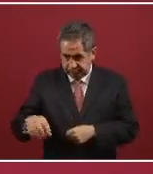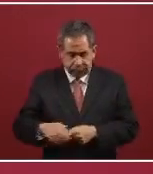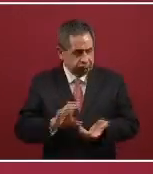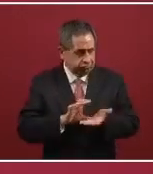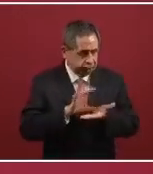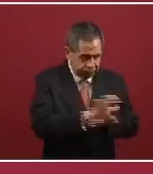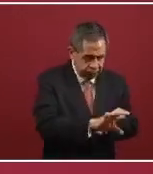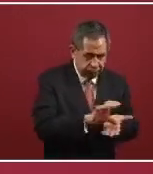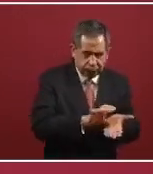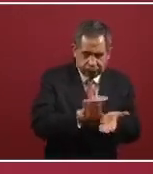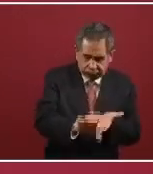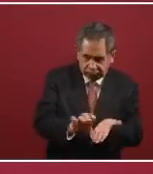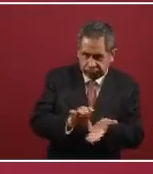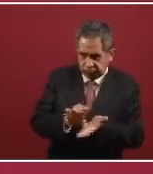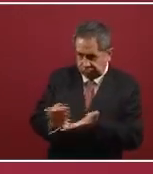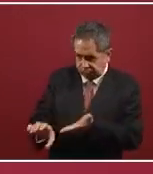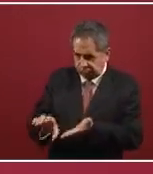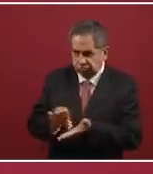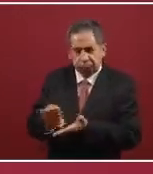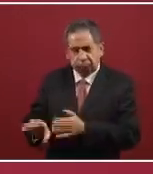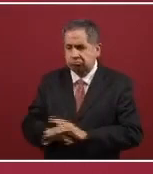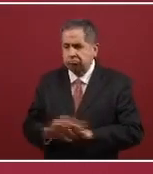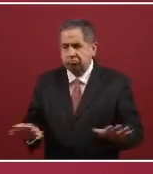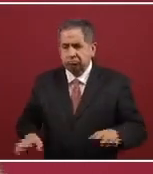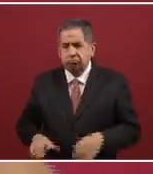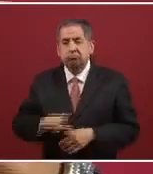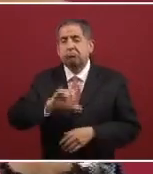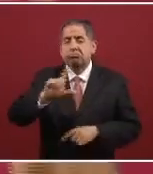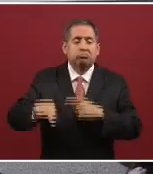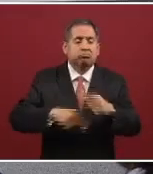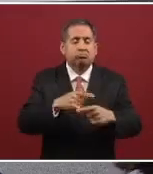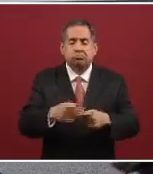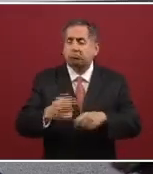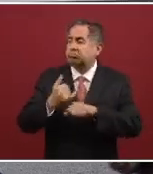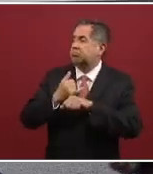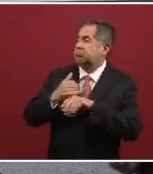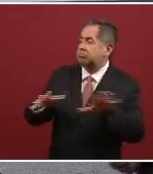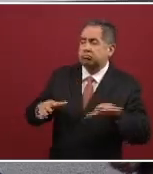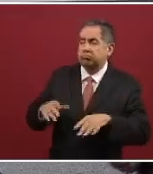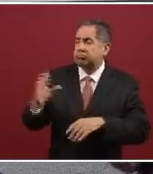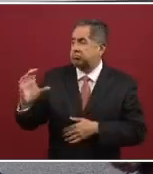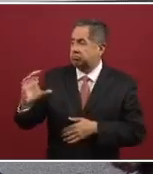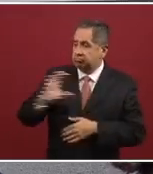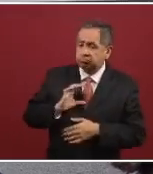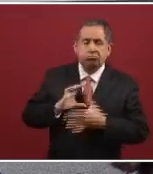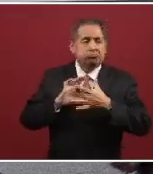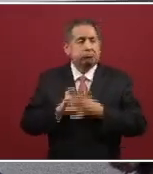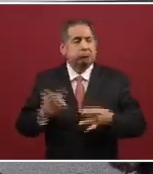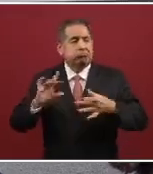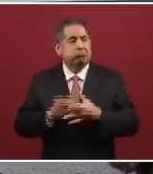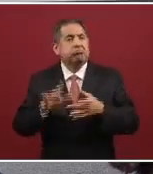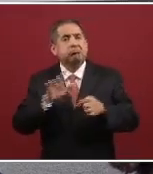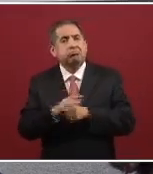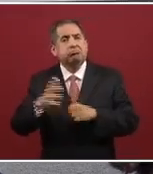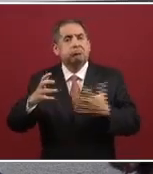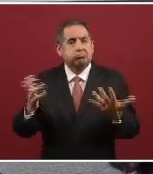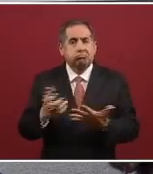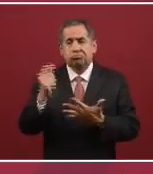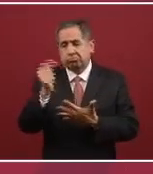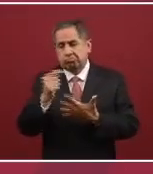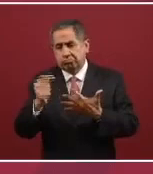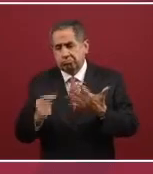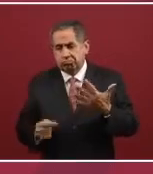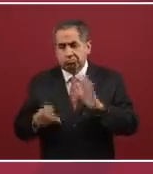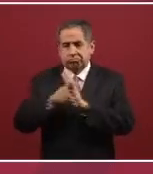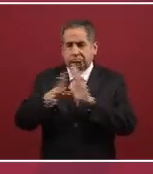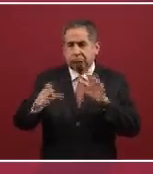recurso. Y ellos van a informarle a la asamblea, ahora sí que en un periódico